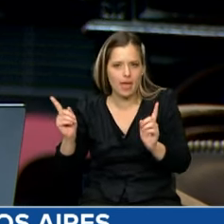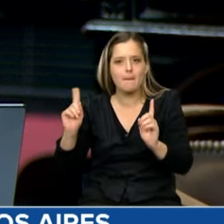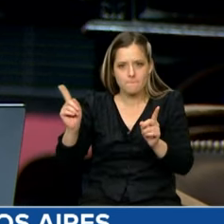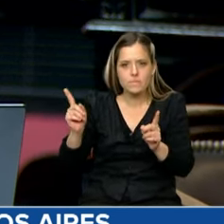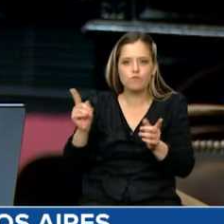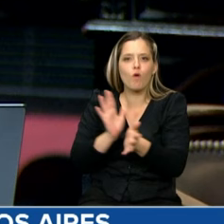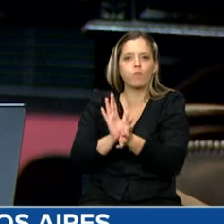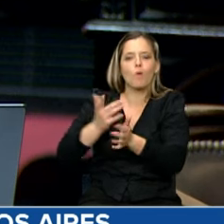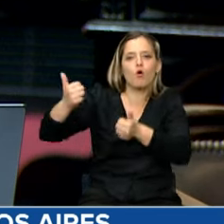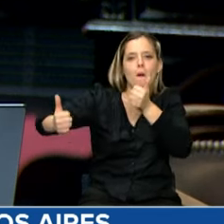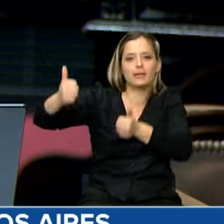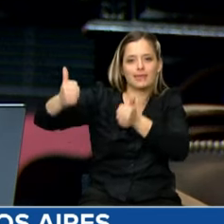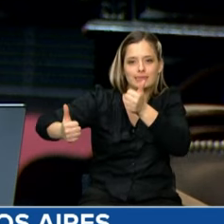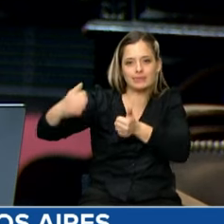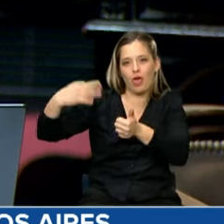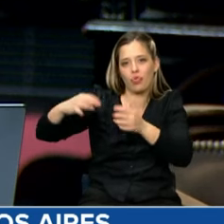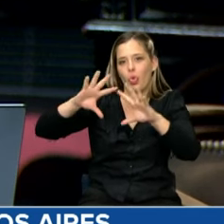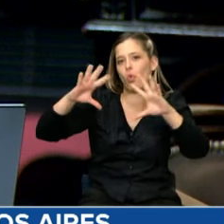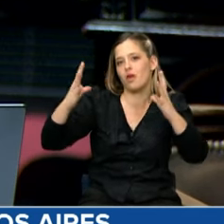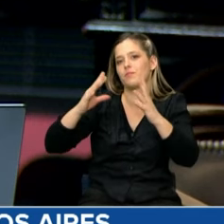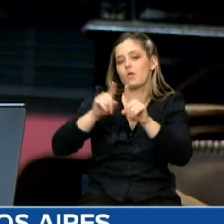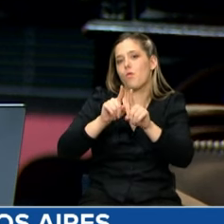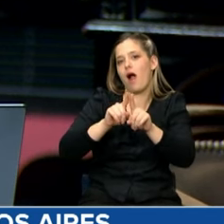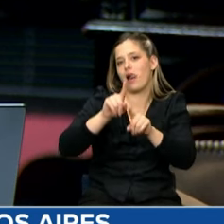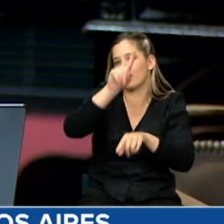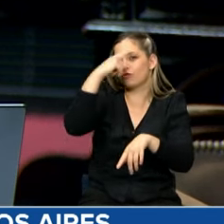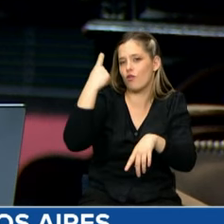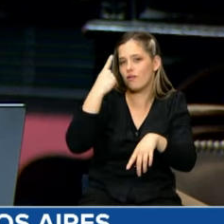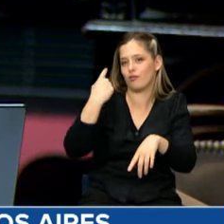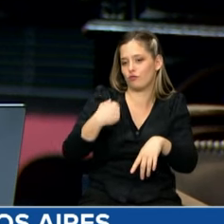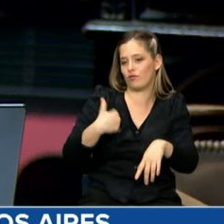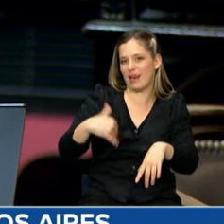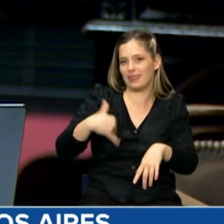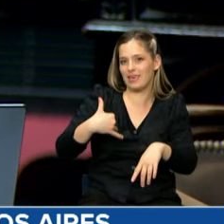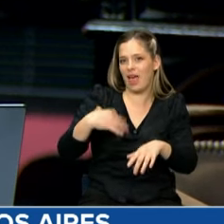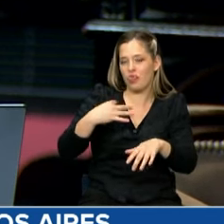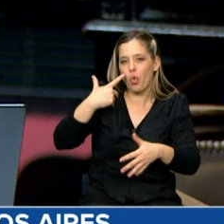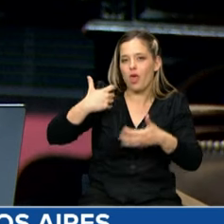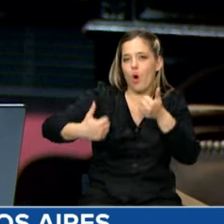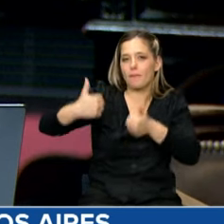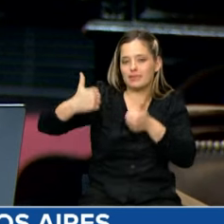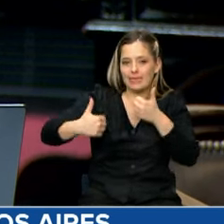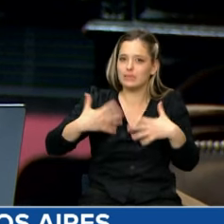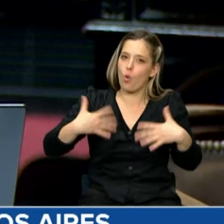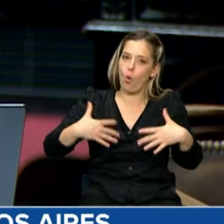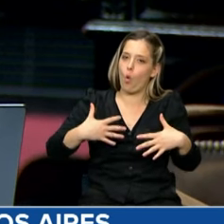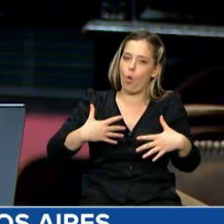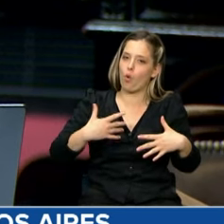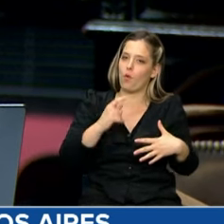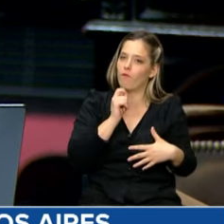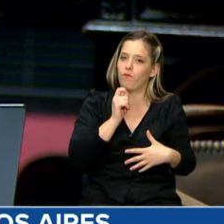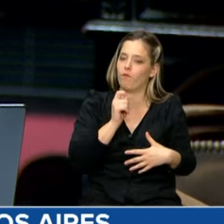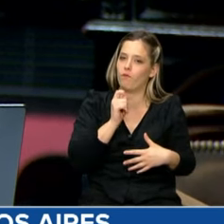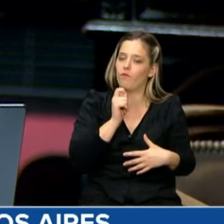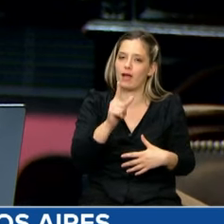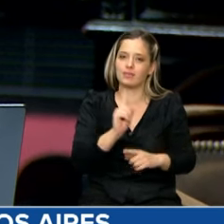entrar ese negocio a nivel ional no es una cosa sencilla es una cosa seria sobre todo para un país que tiene una